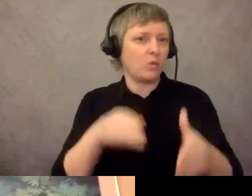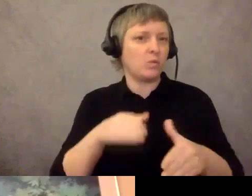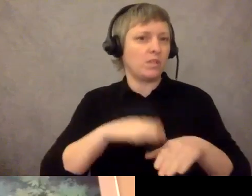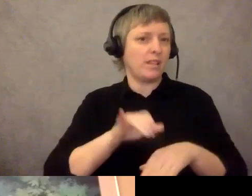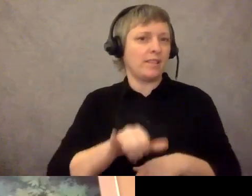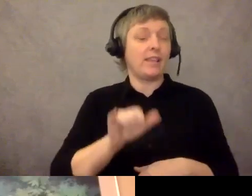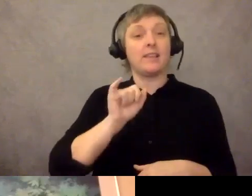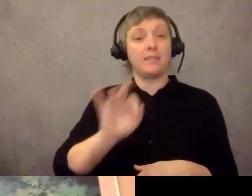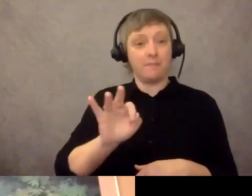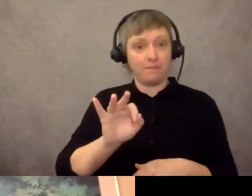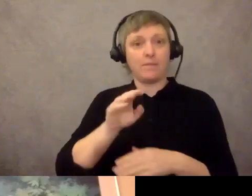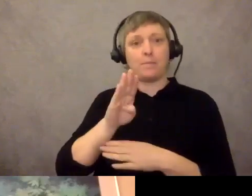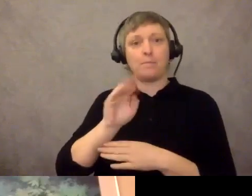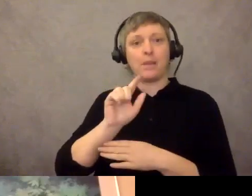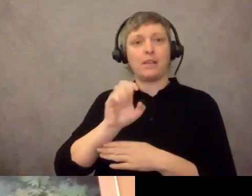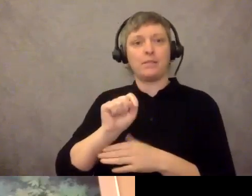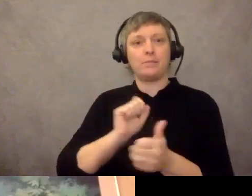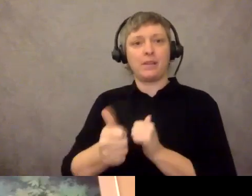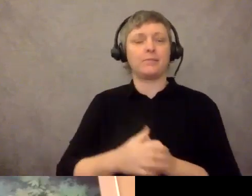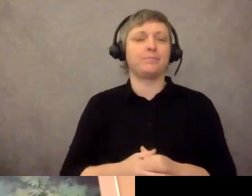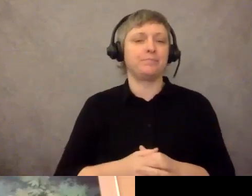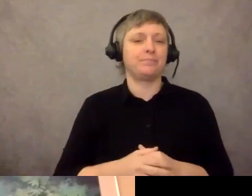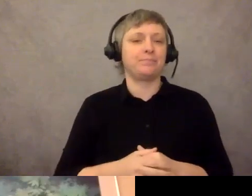Muchas gracias. Por supuesto.